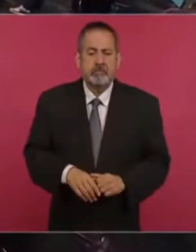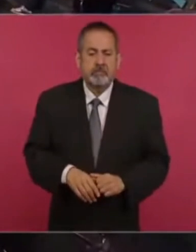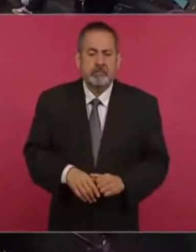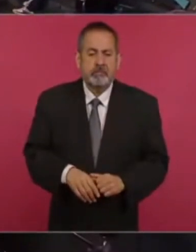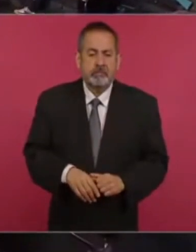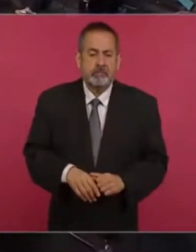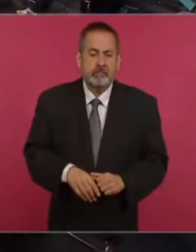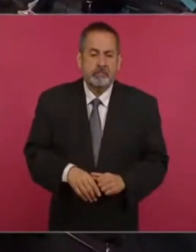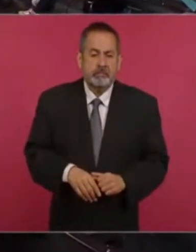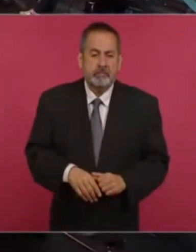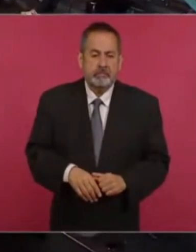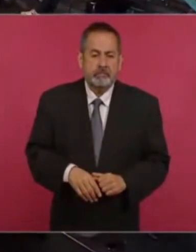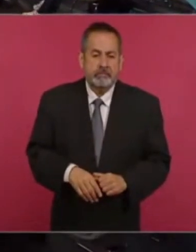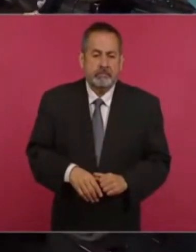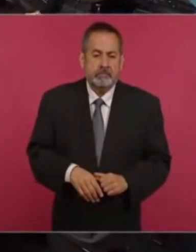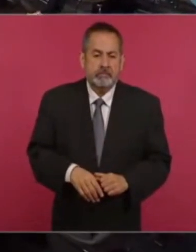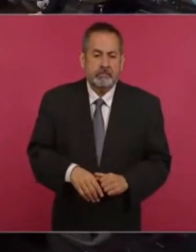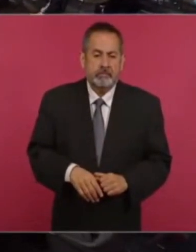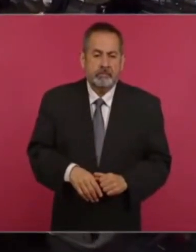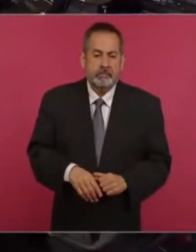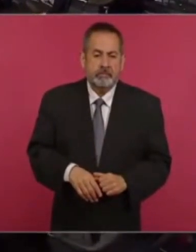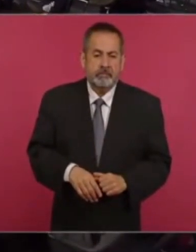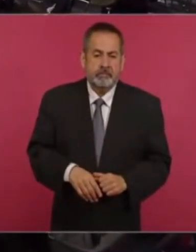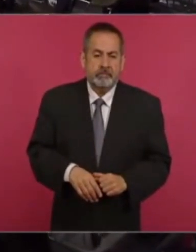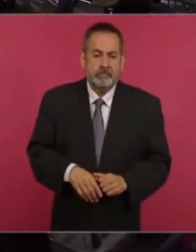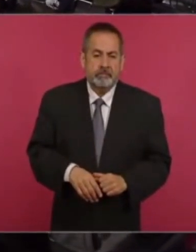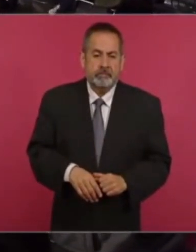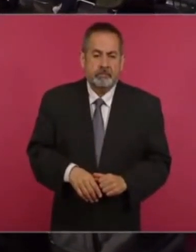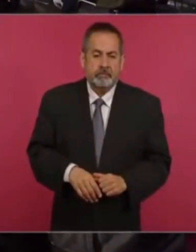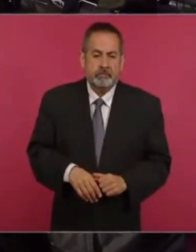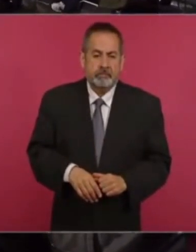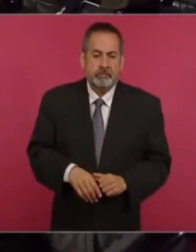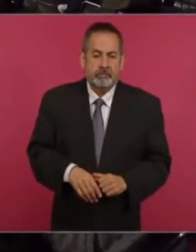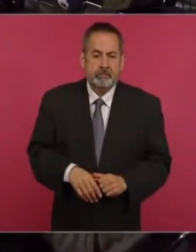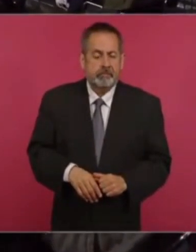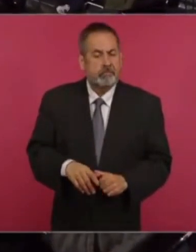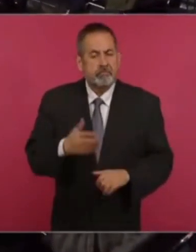del mundo. Muy bien.